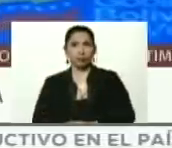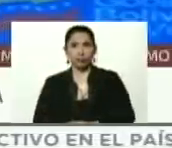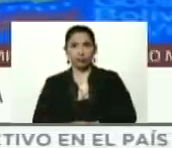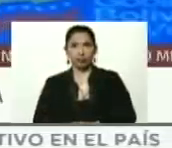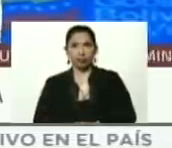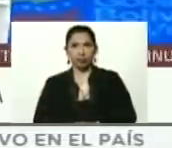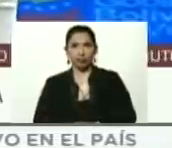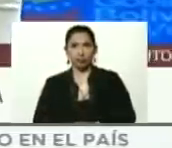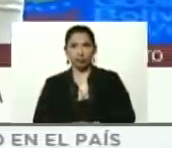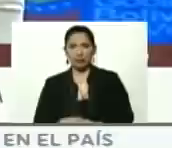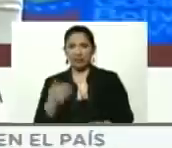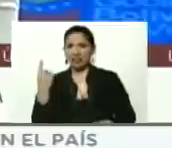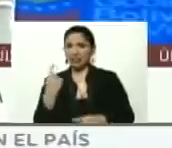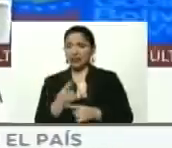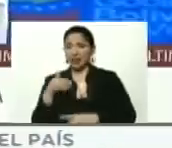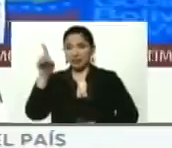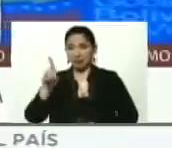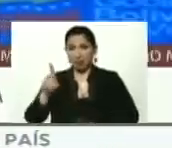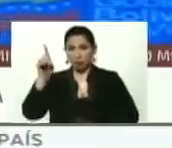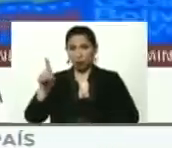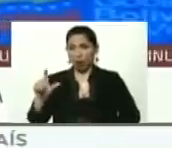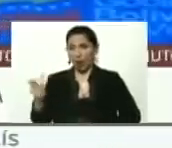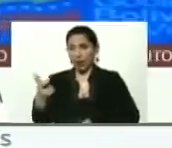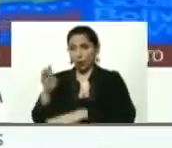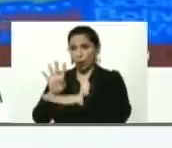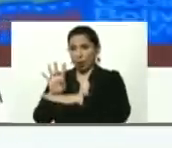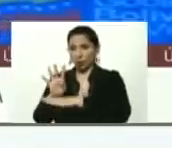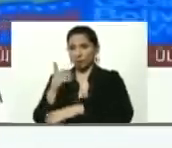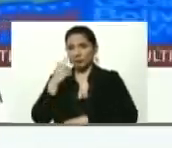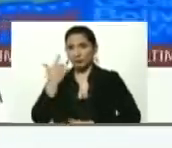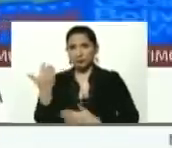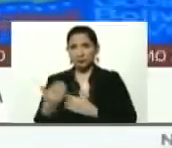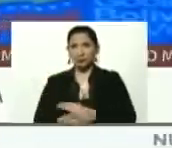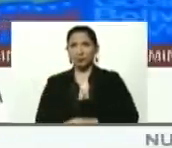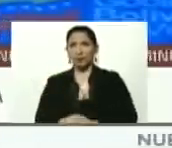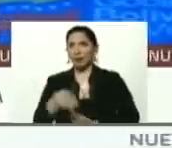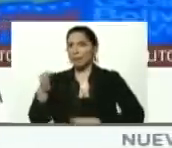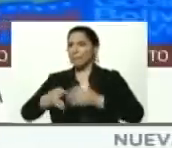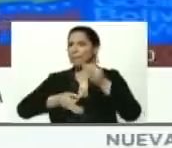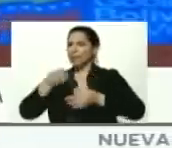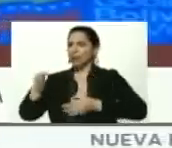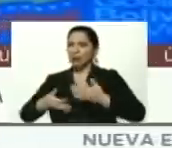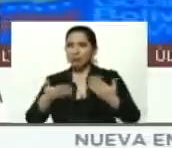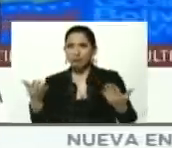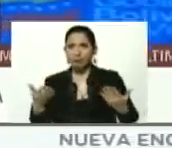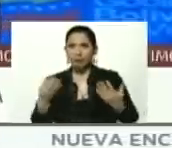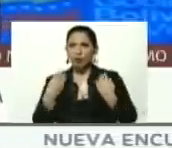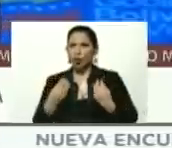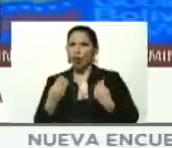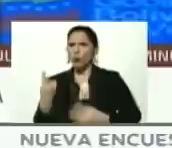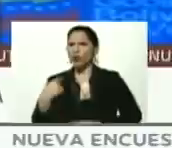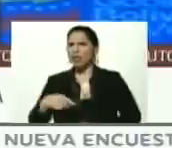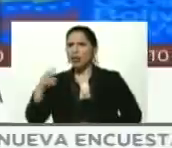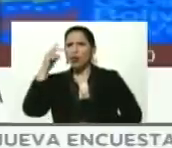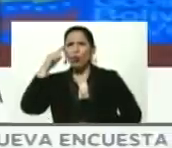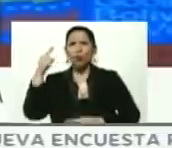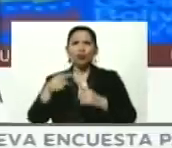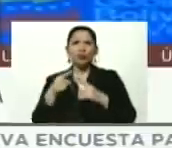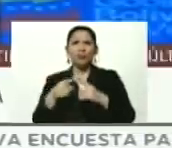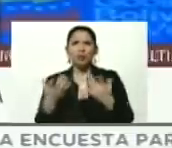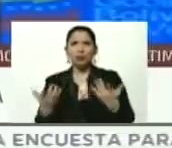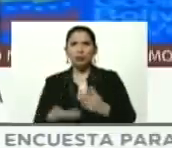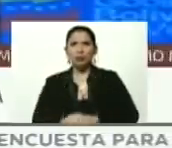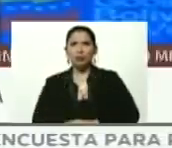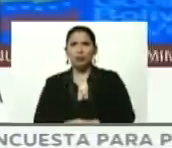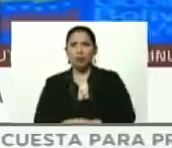tienen que estos diputados del G4 explicar cómo tienen conocimiento